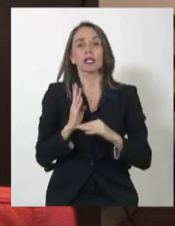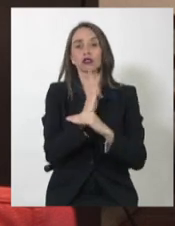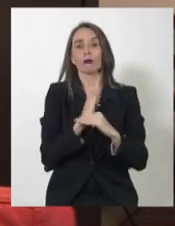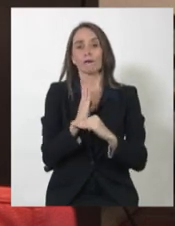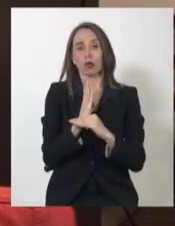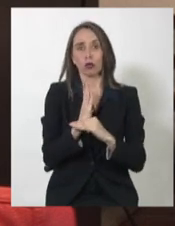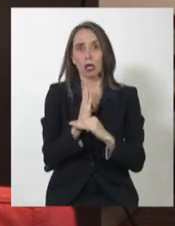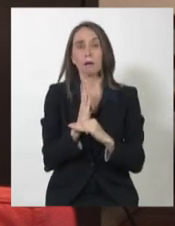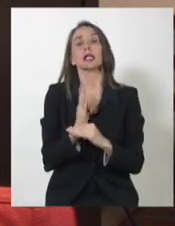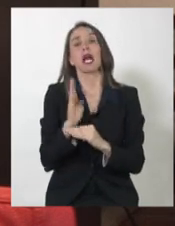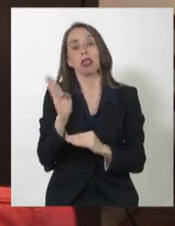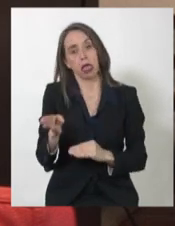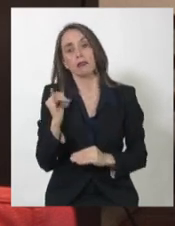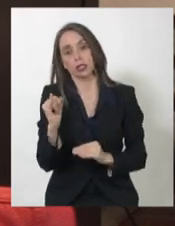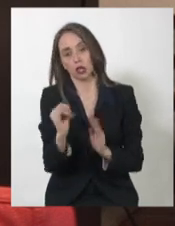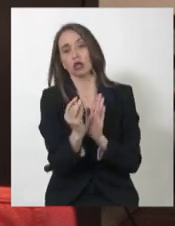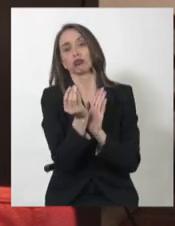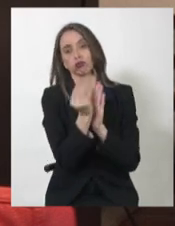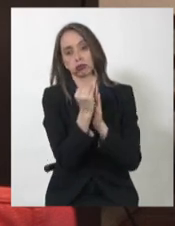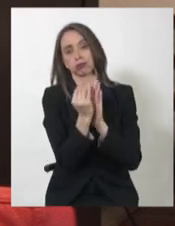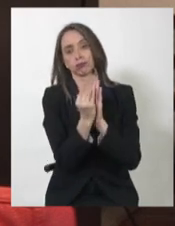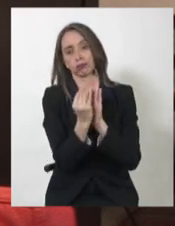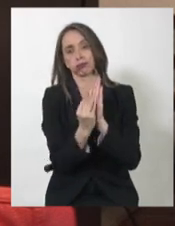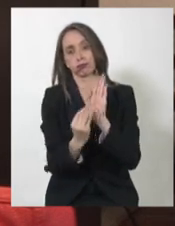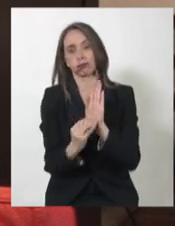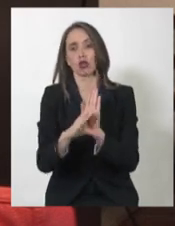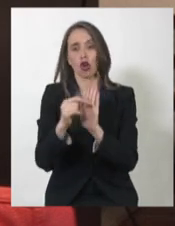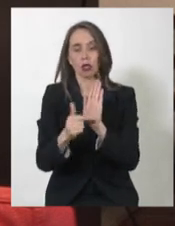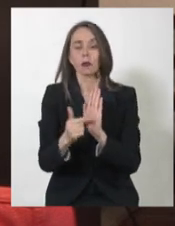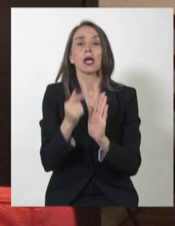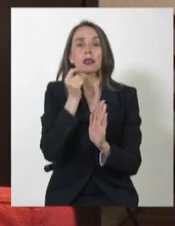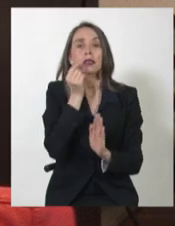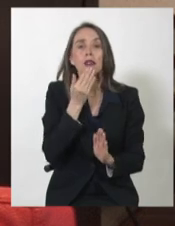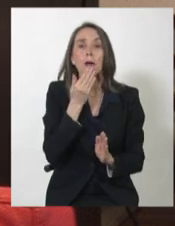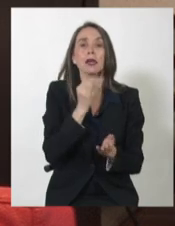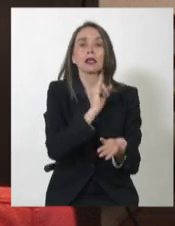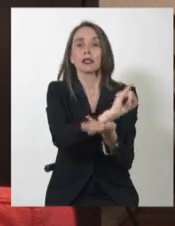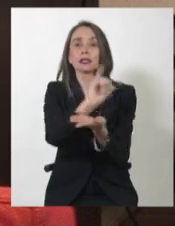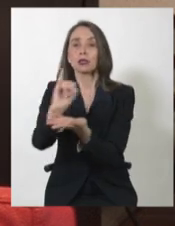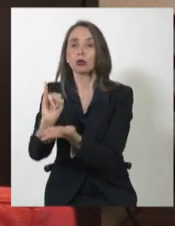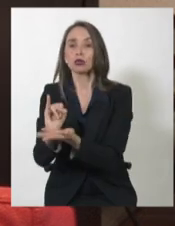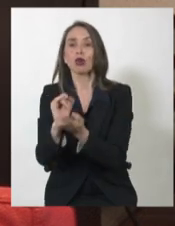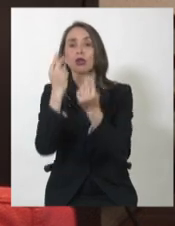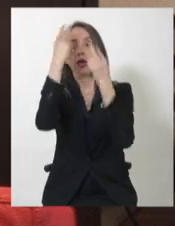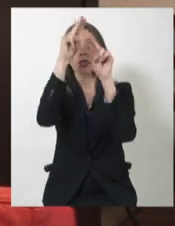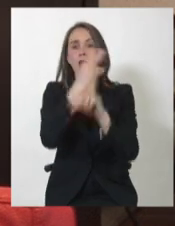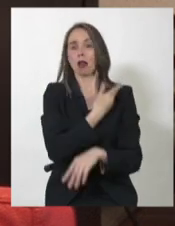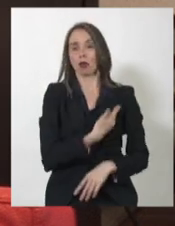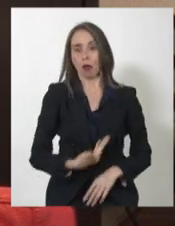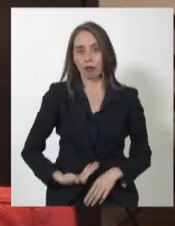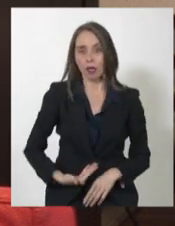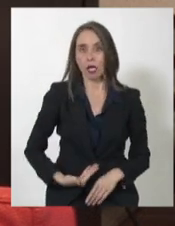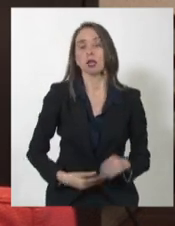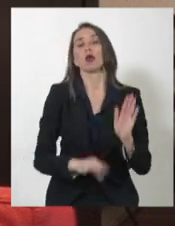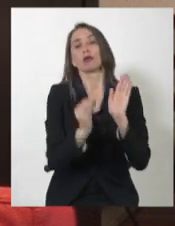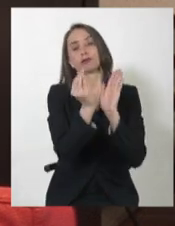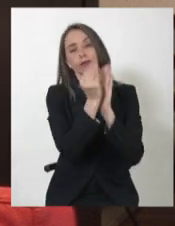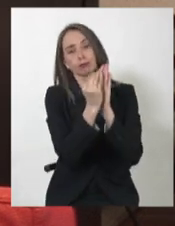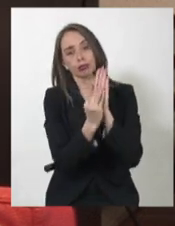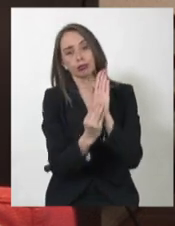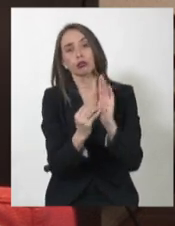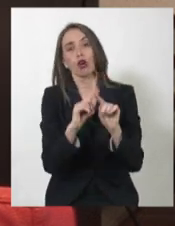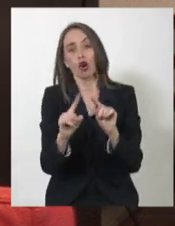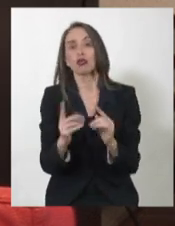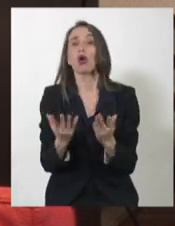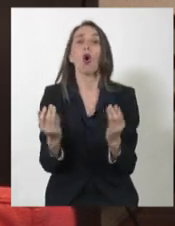¿no? Tendrán que estar en la constitución, tendrán que estar también los órganos de gobierno, ¿no? Y una serie de otros órganos.